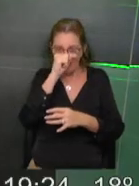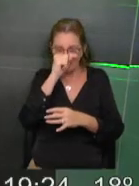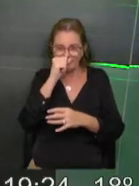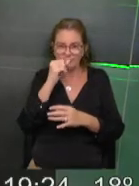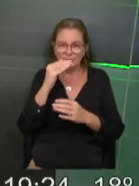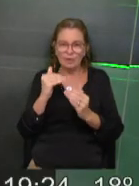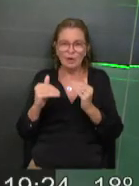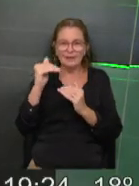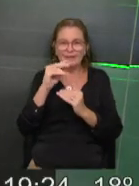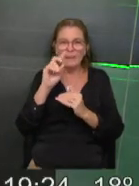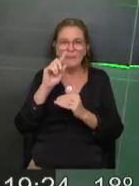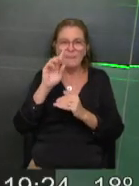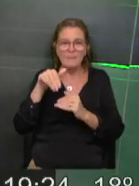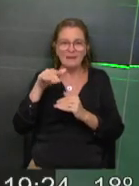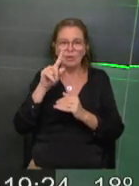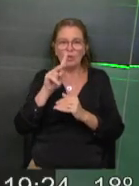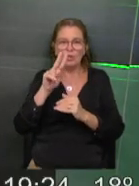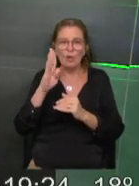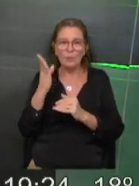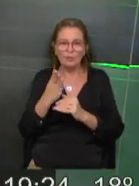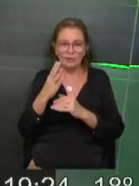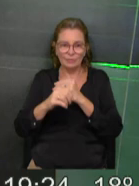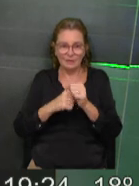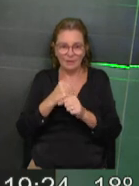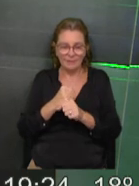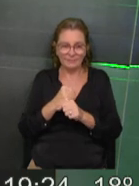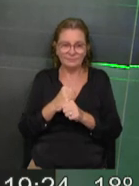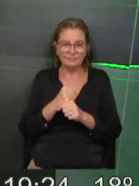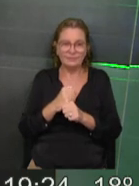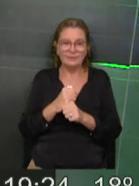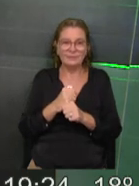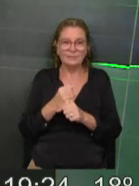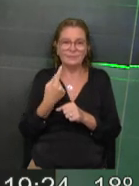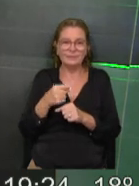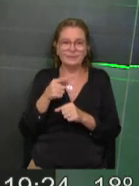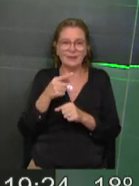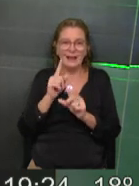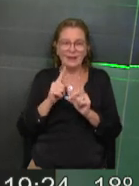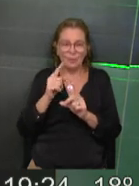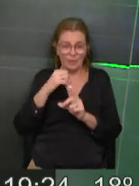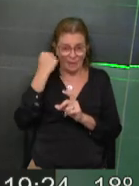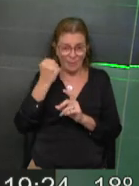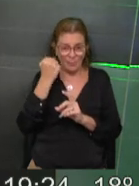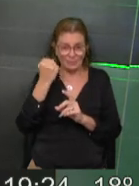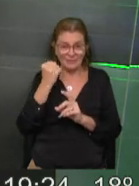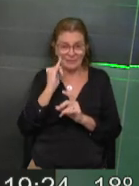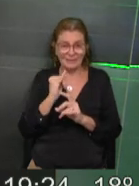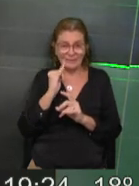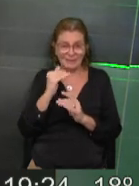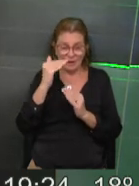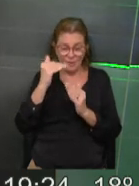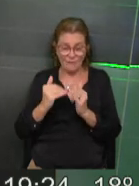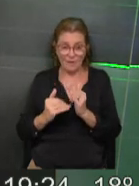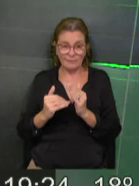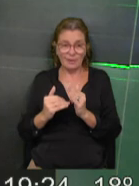del 2% anual. Es decir, claro. Un montón, eso no es técnicamente correcto, sí. ¿Sí? Pero hay una parte relevante de lo que es la caída de la